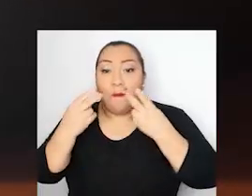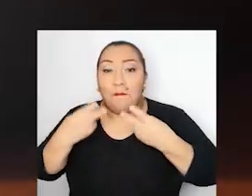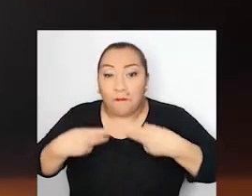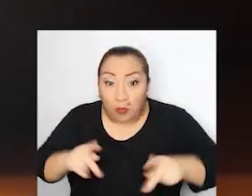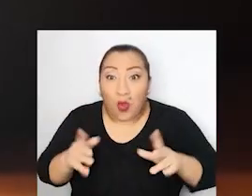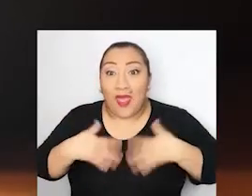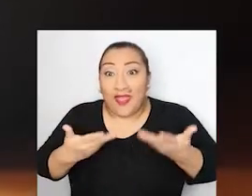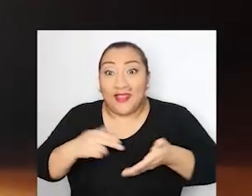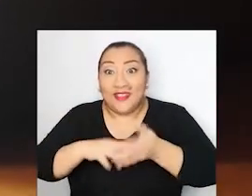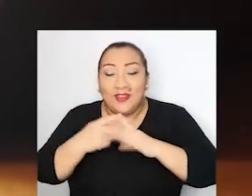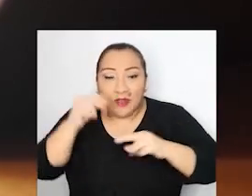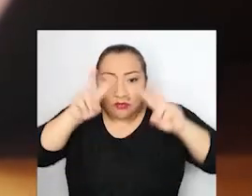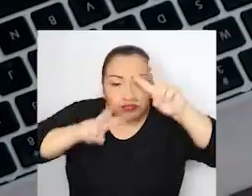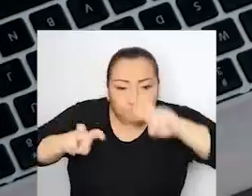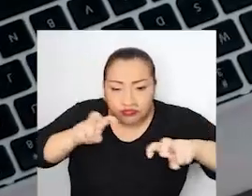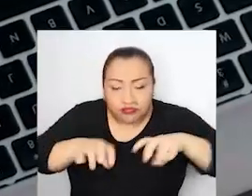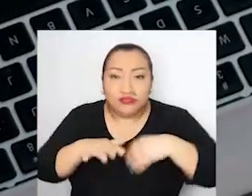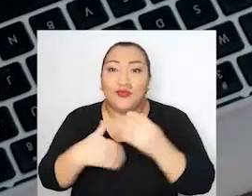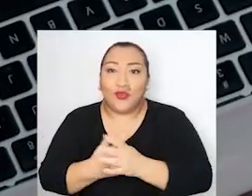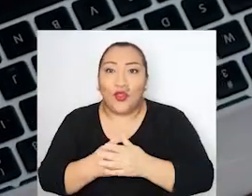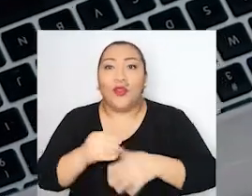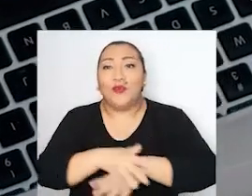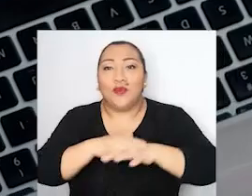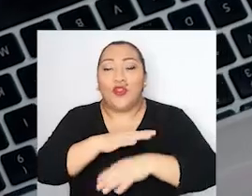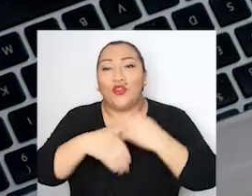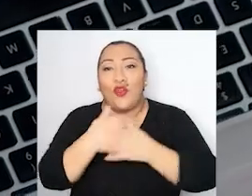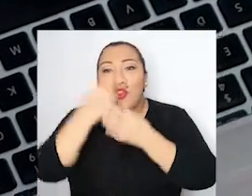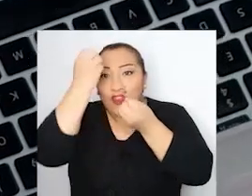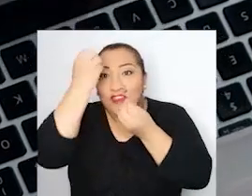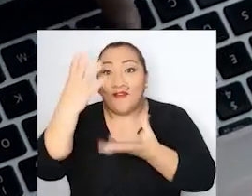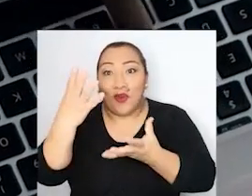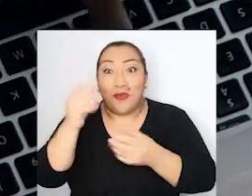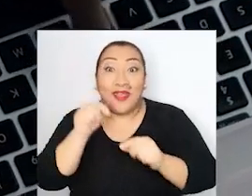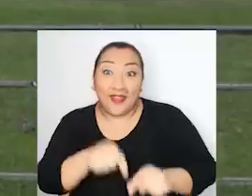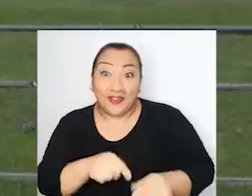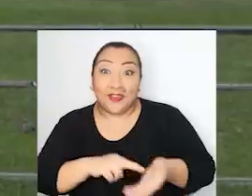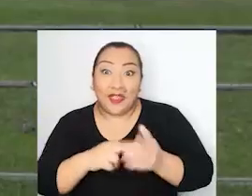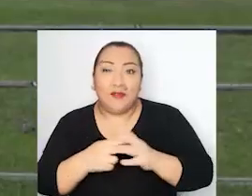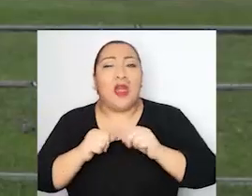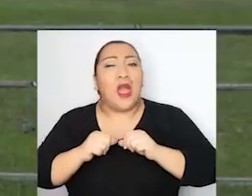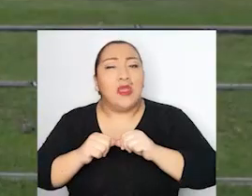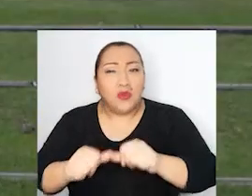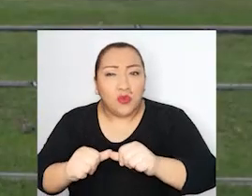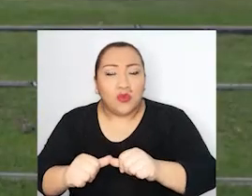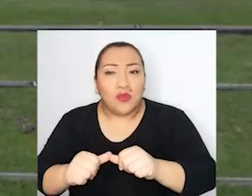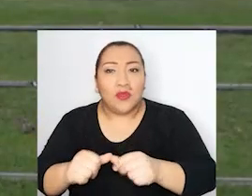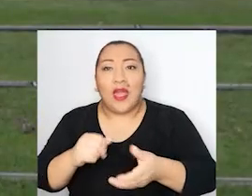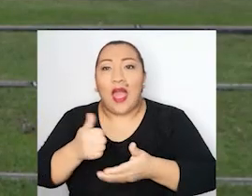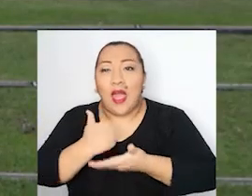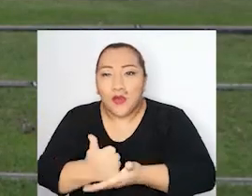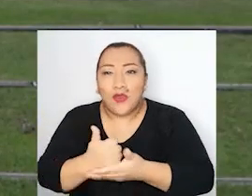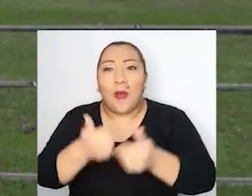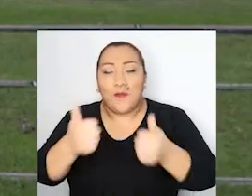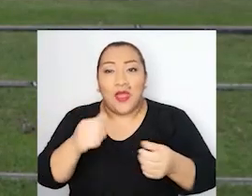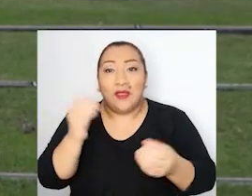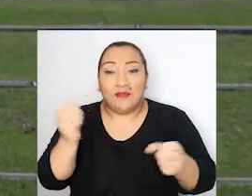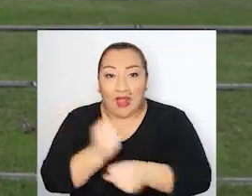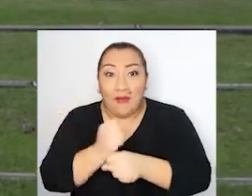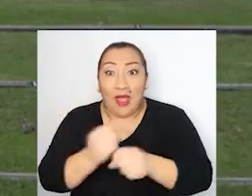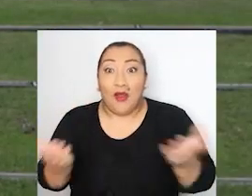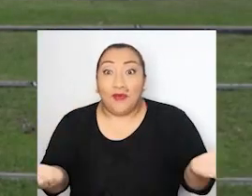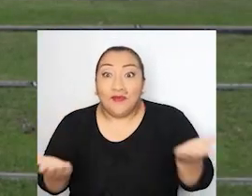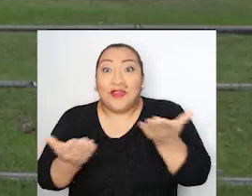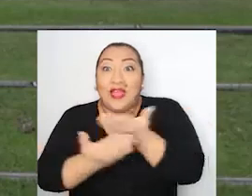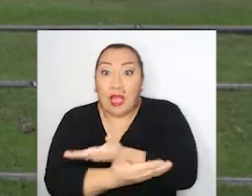le permita desarrollar el proceso de transferencia y elaborar los informes. De esta manera, se contribuye a garantizar una sucesión eficaz